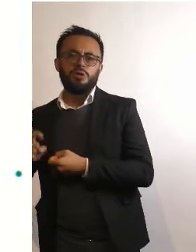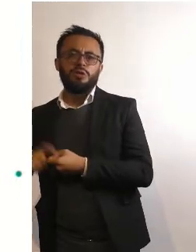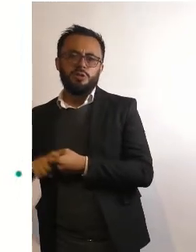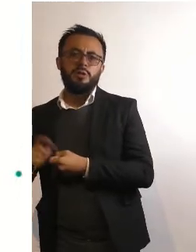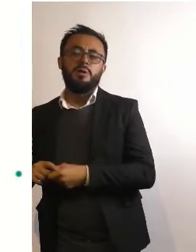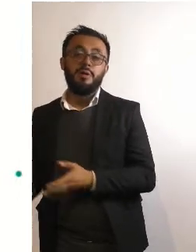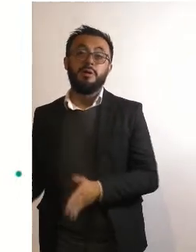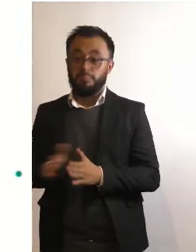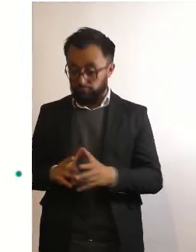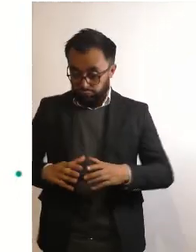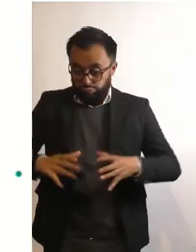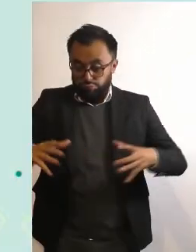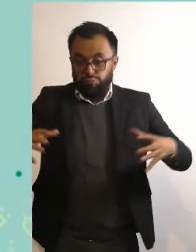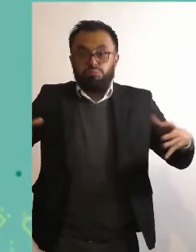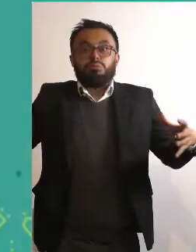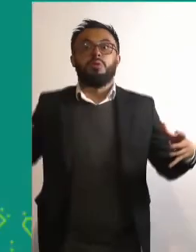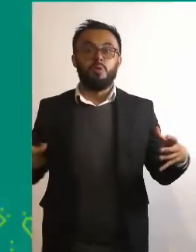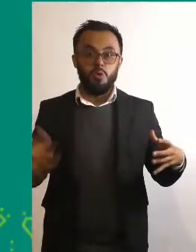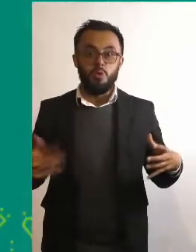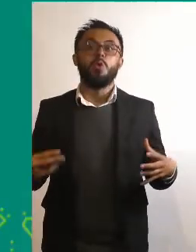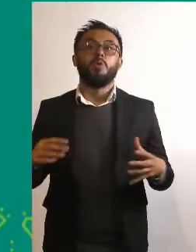347 participantes. Siguiente.